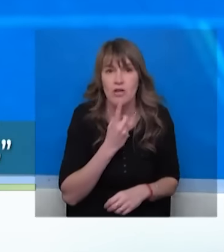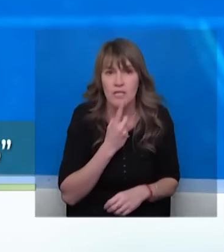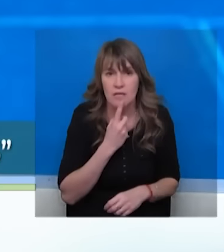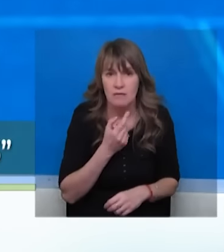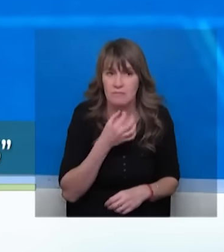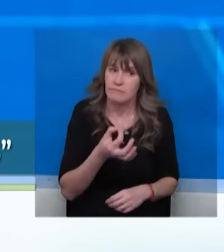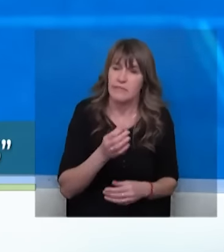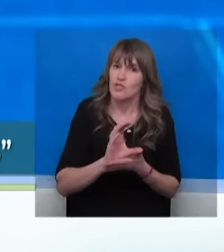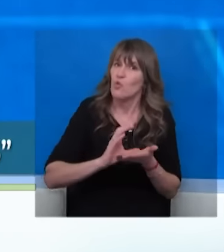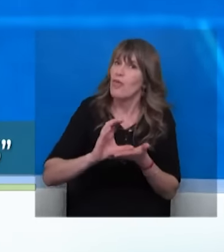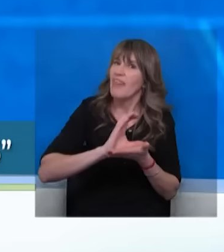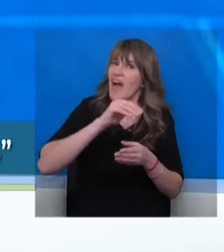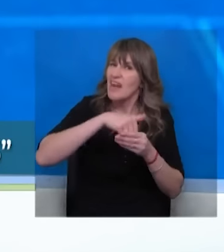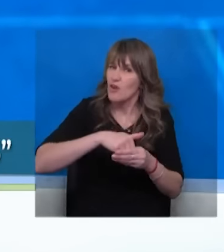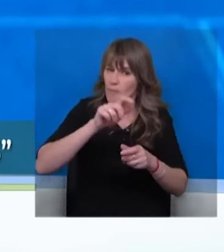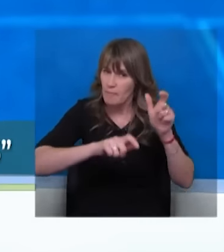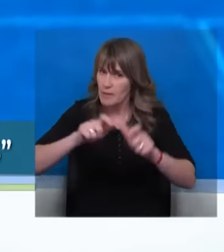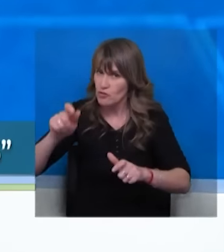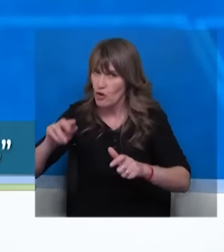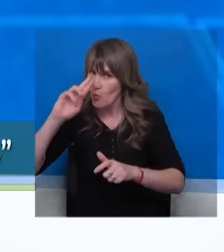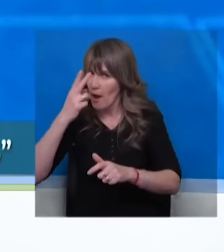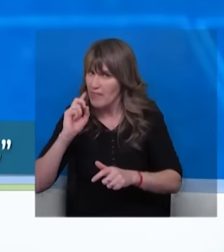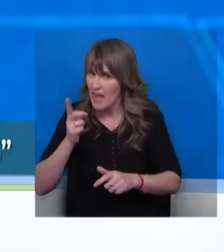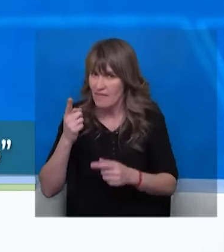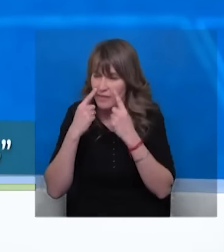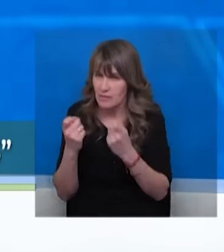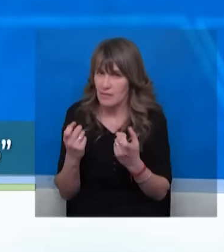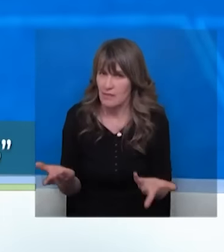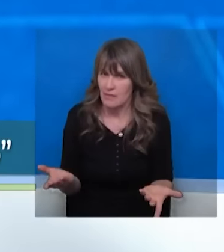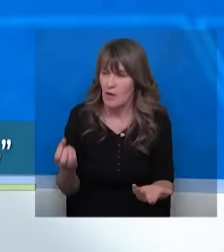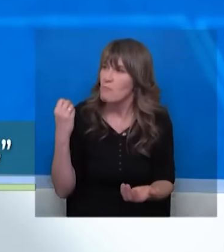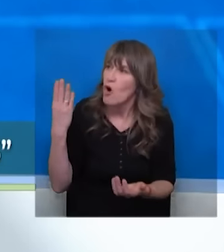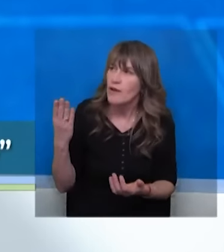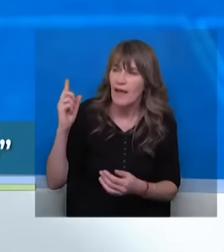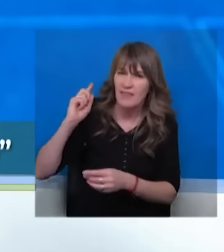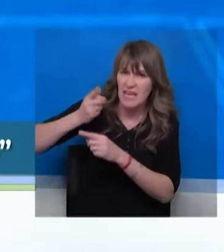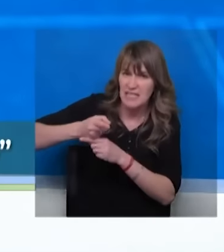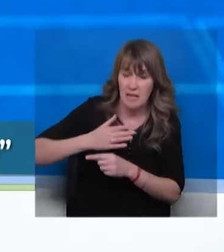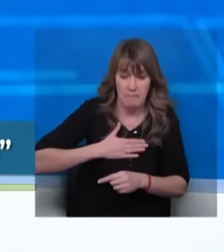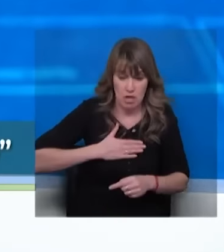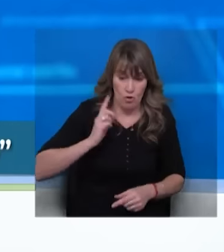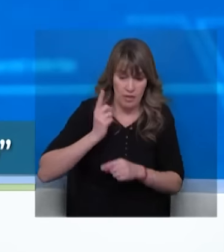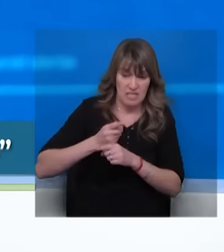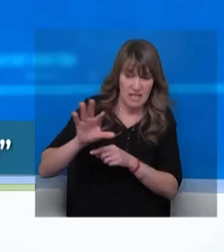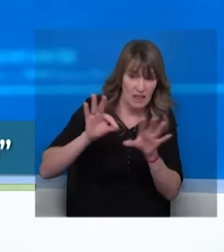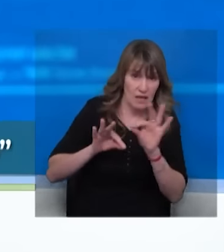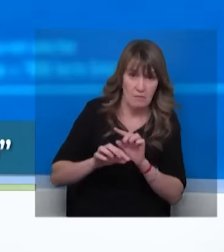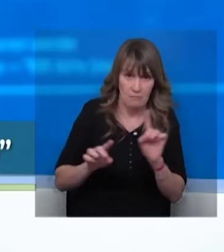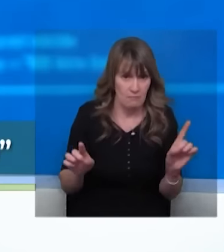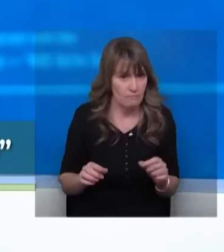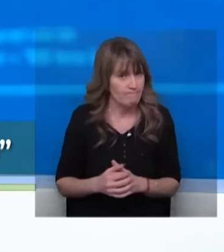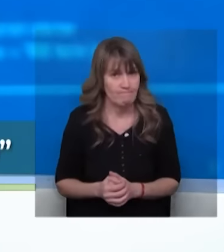ciudadanía tendrá que captar o no y que tendrán que explicar los o no los que tomaron esas decisiones no fueron decisiones mías y y yo no los hubiese